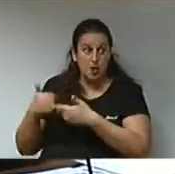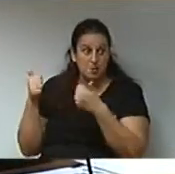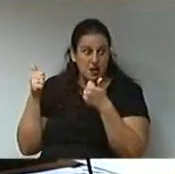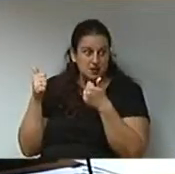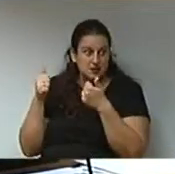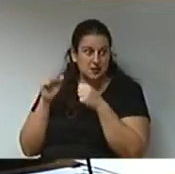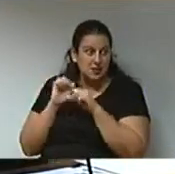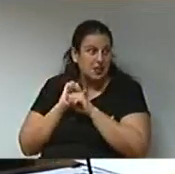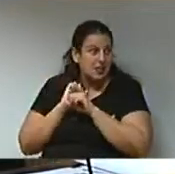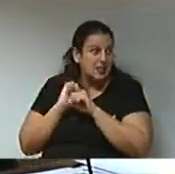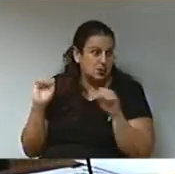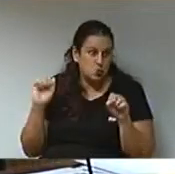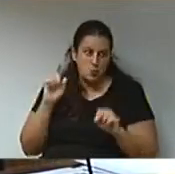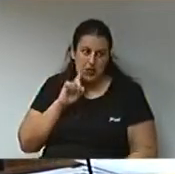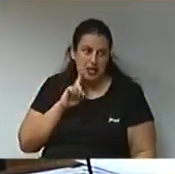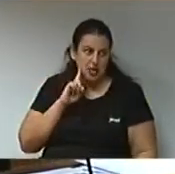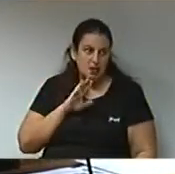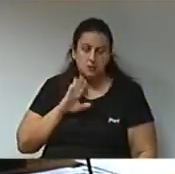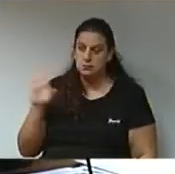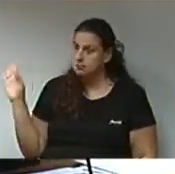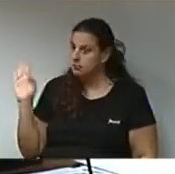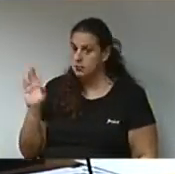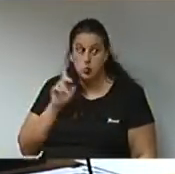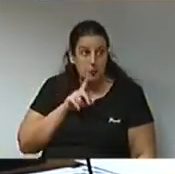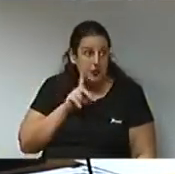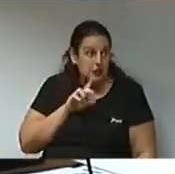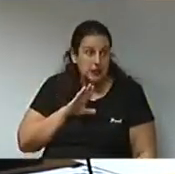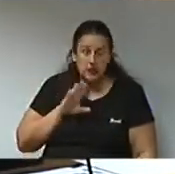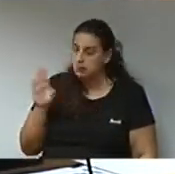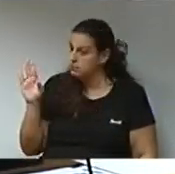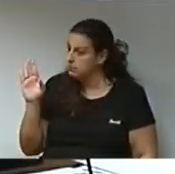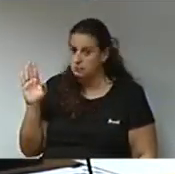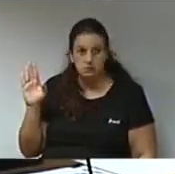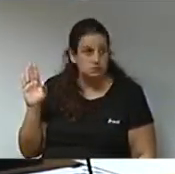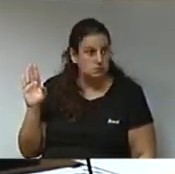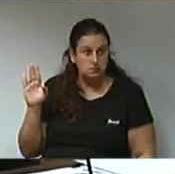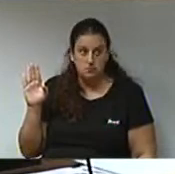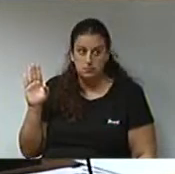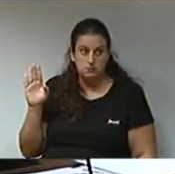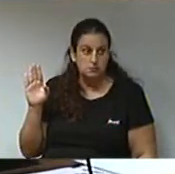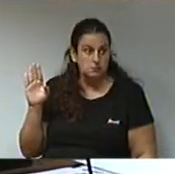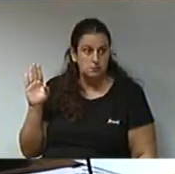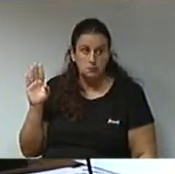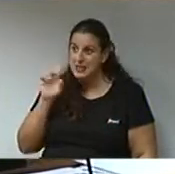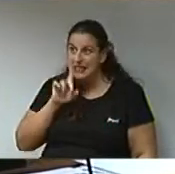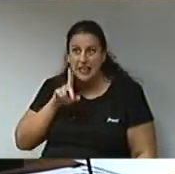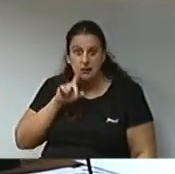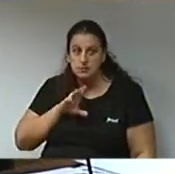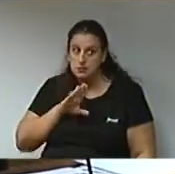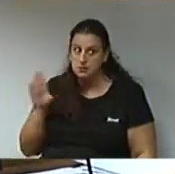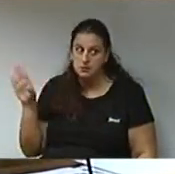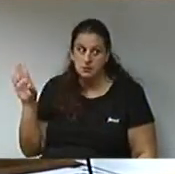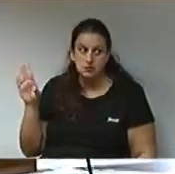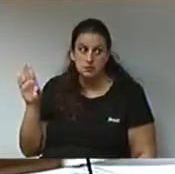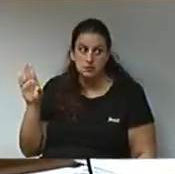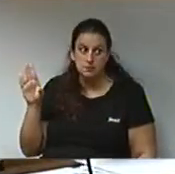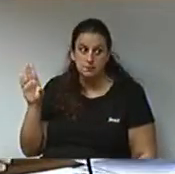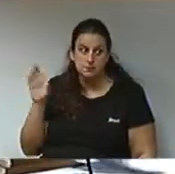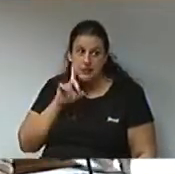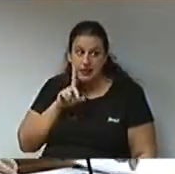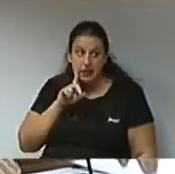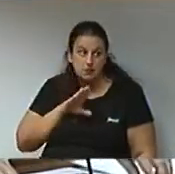es una falacia. Es una falacia. Falacia. Falacia.